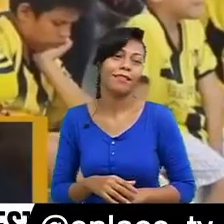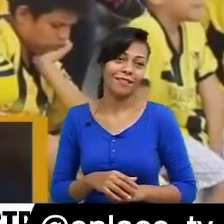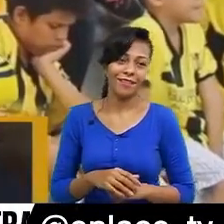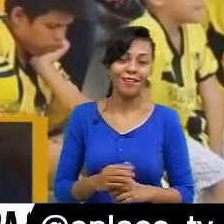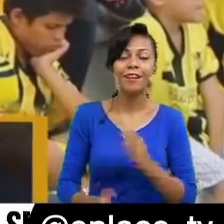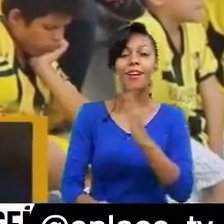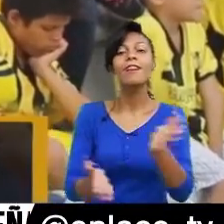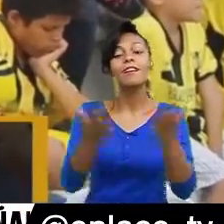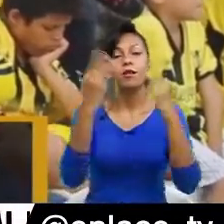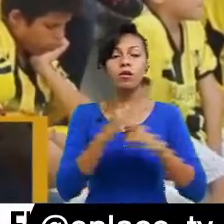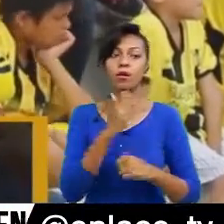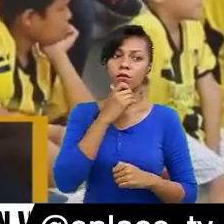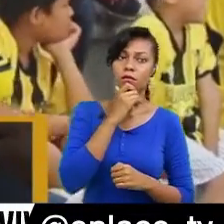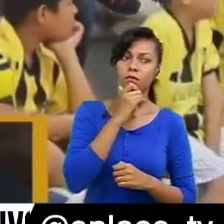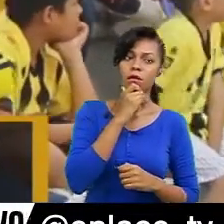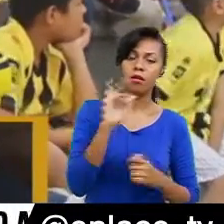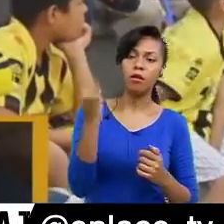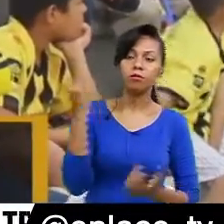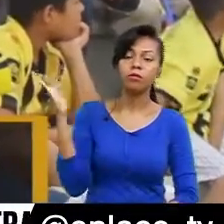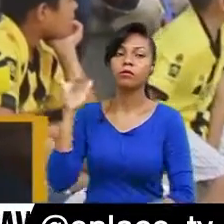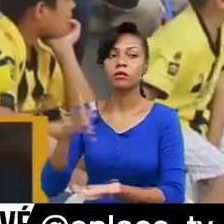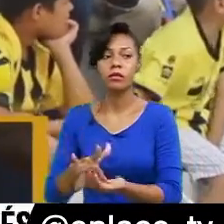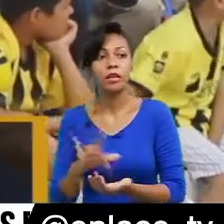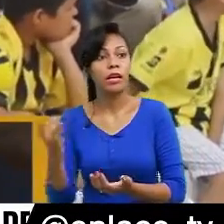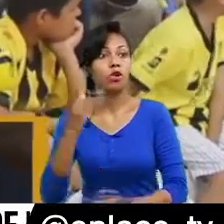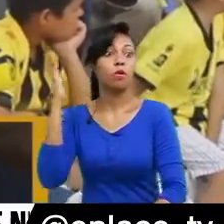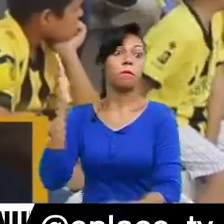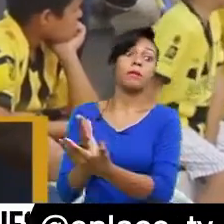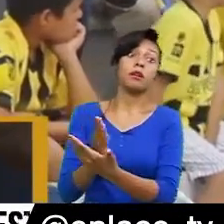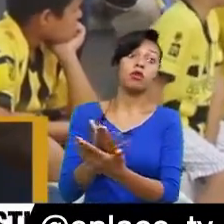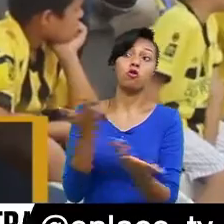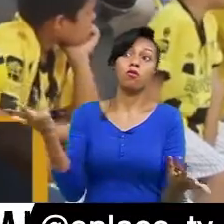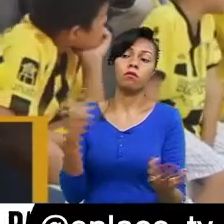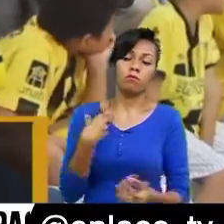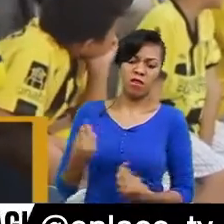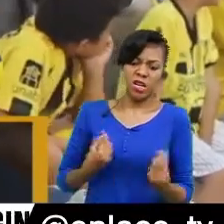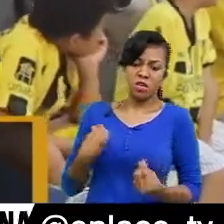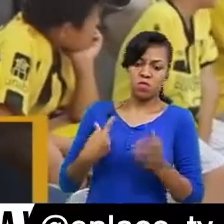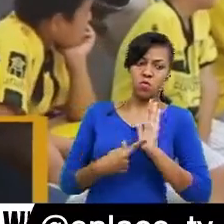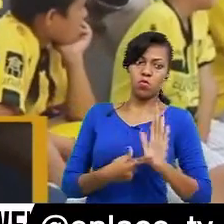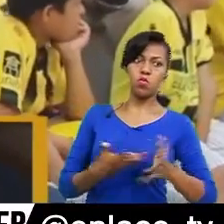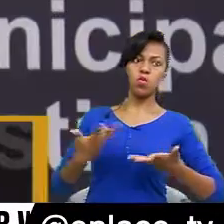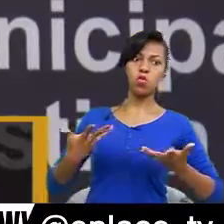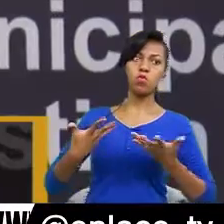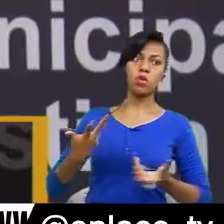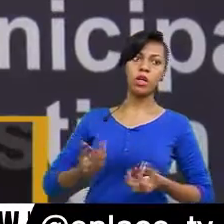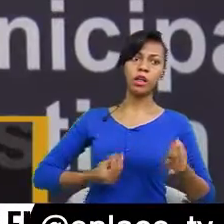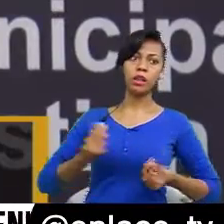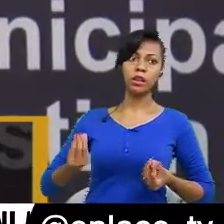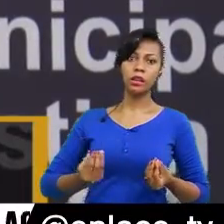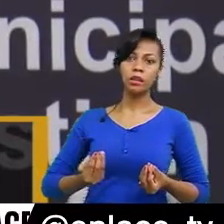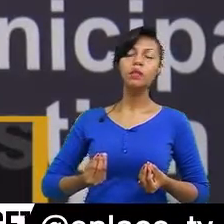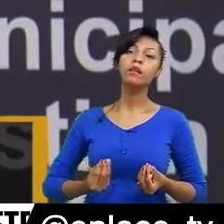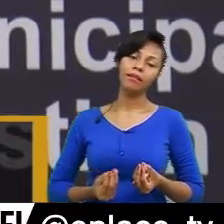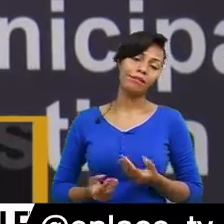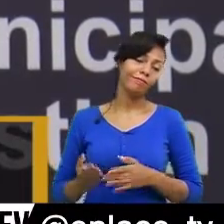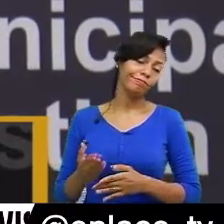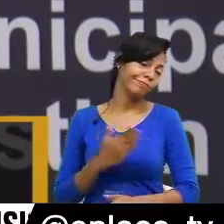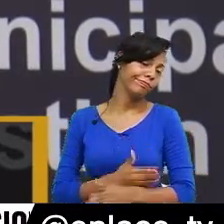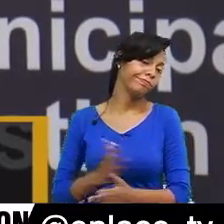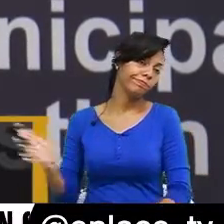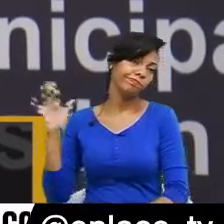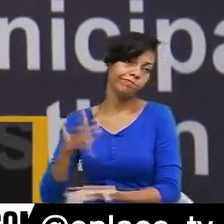estén preparados para reaccionar ante una emergencia de estas, de escape catalizador. Entonces, queremos que